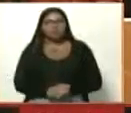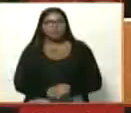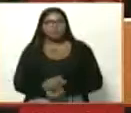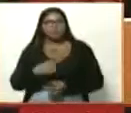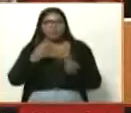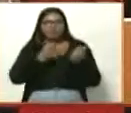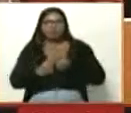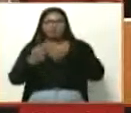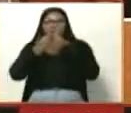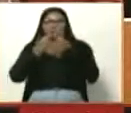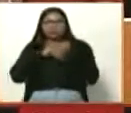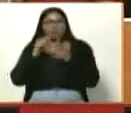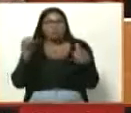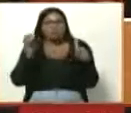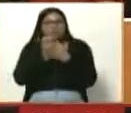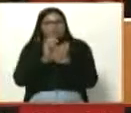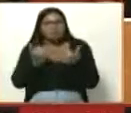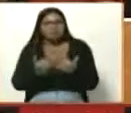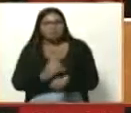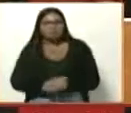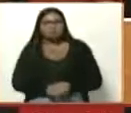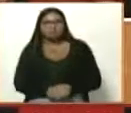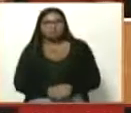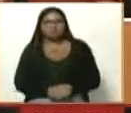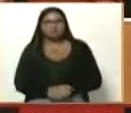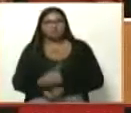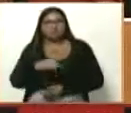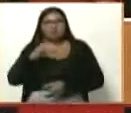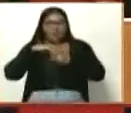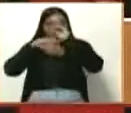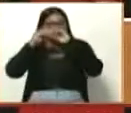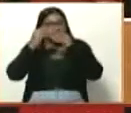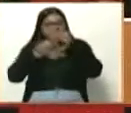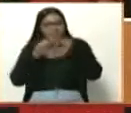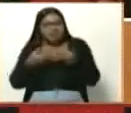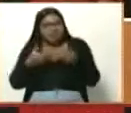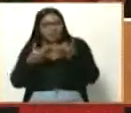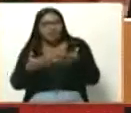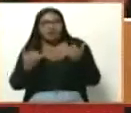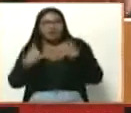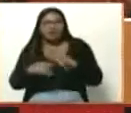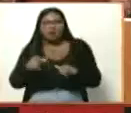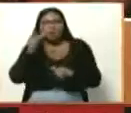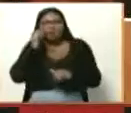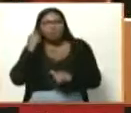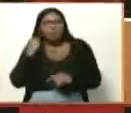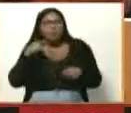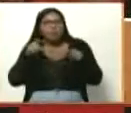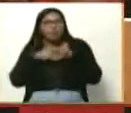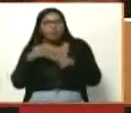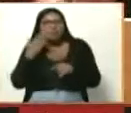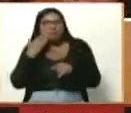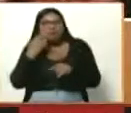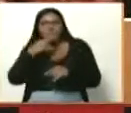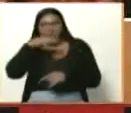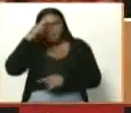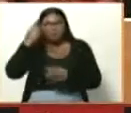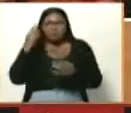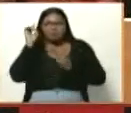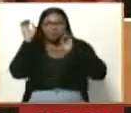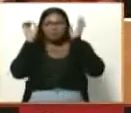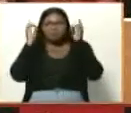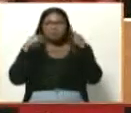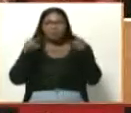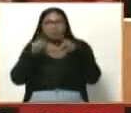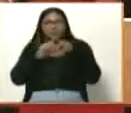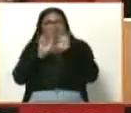para adquirirlo, pero puedes aprender a hacerlo. Y entonces puedes aprender a hacerlo y regalar a tu hijo, a tu hija, a tu madre, a tu padre, producto de tu creatividad, también